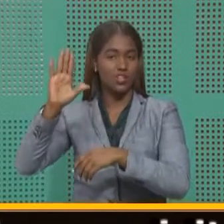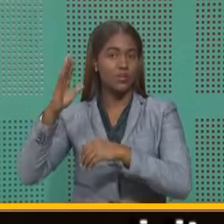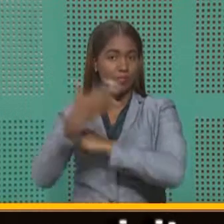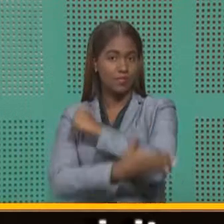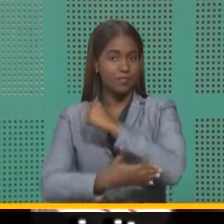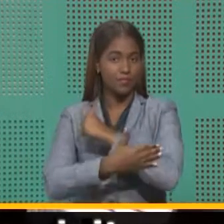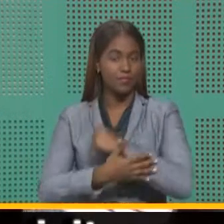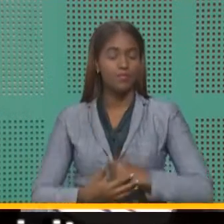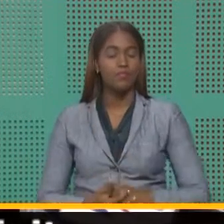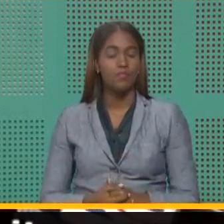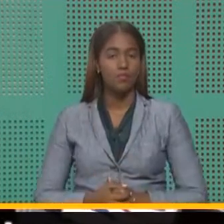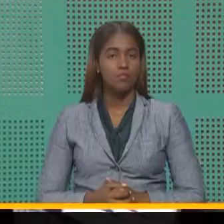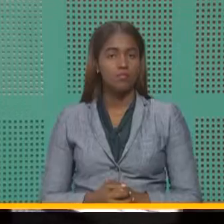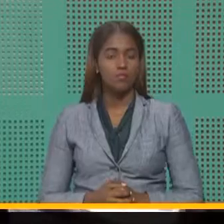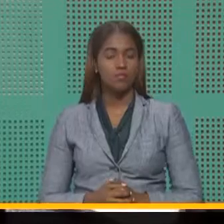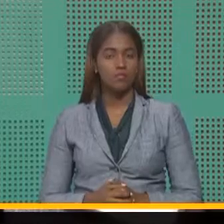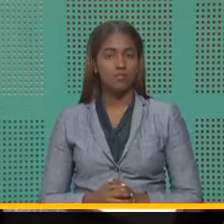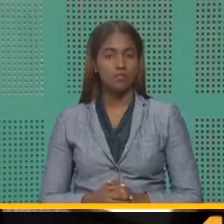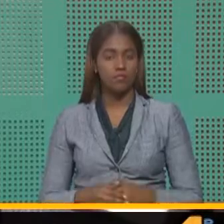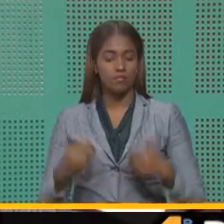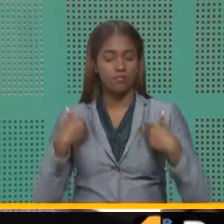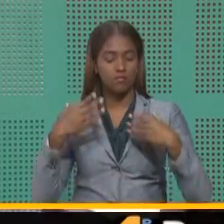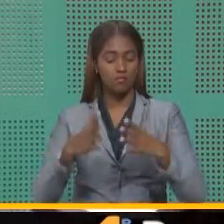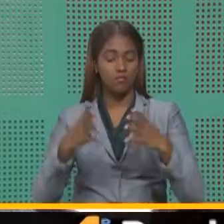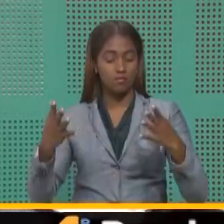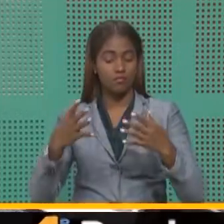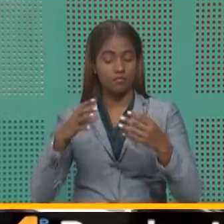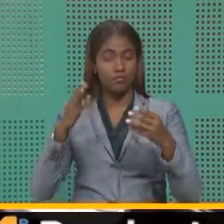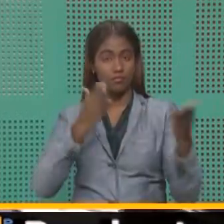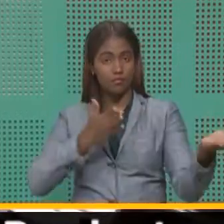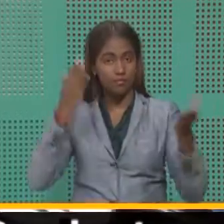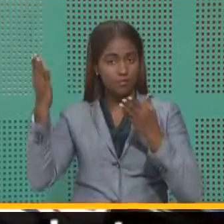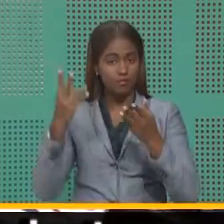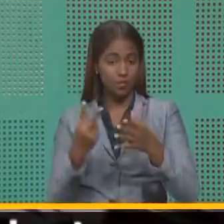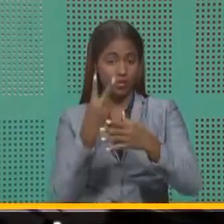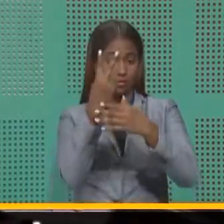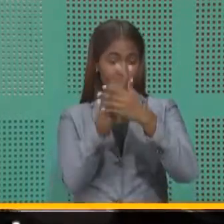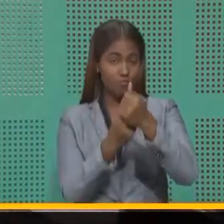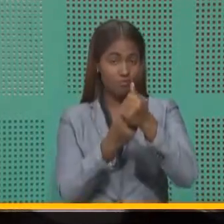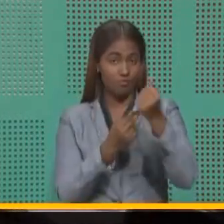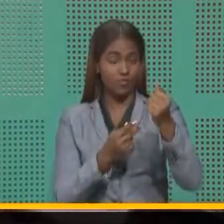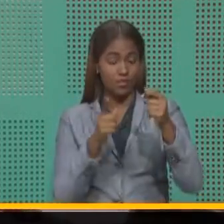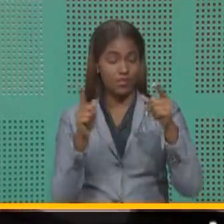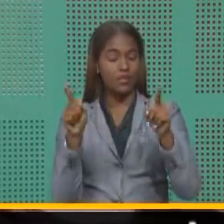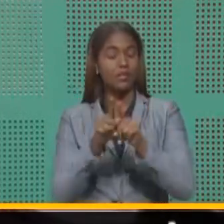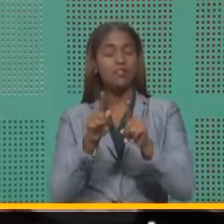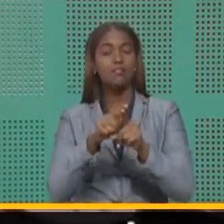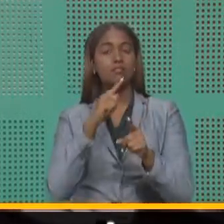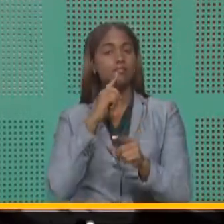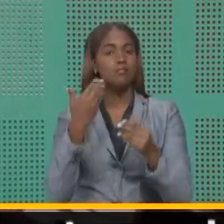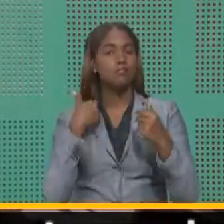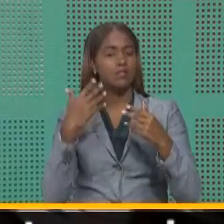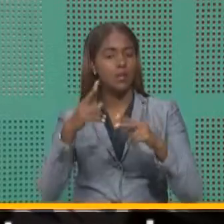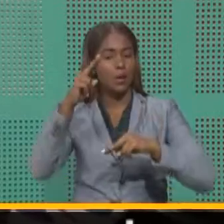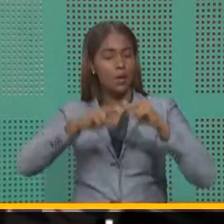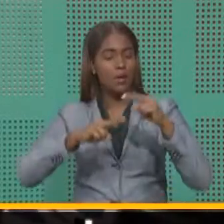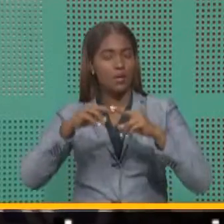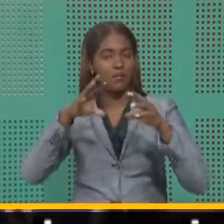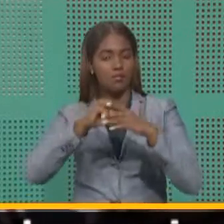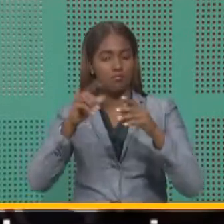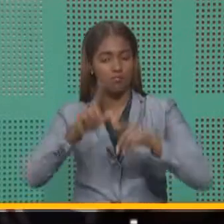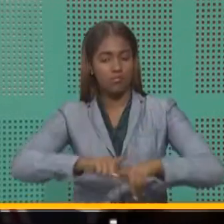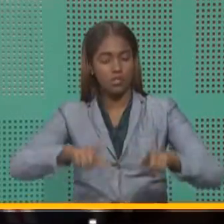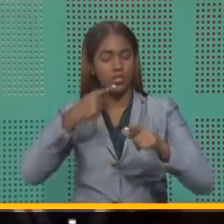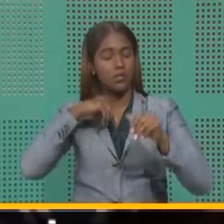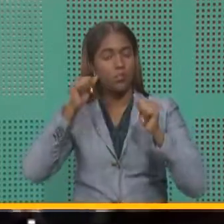hay una gran cantidad de exportaciones de lado y lado pero sobre todo venimos a construir alrededor de sectores de